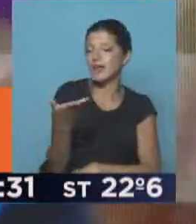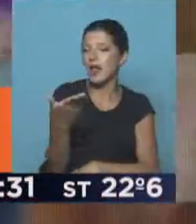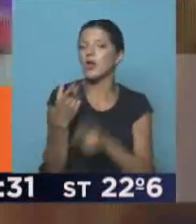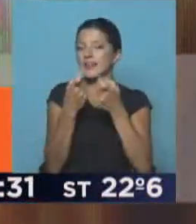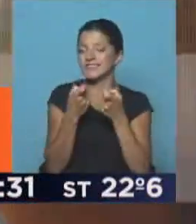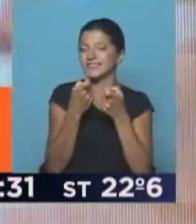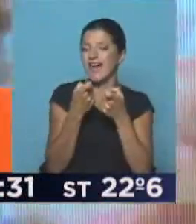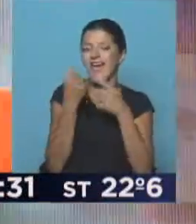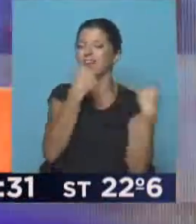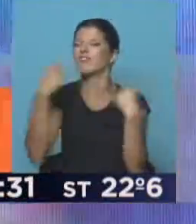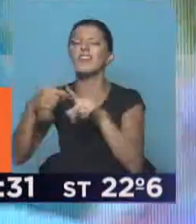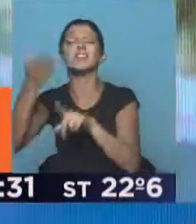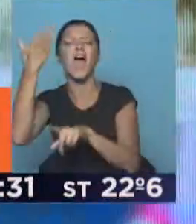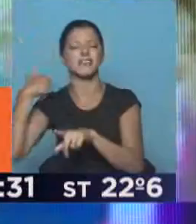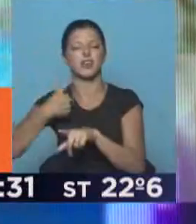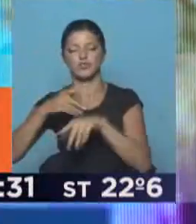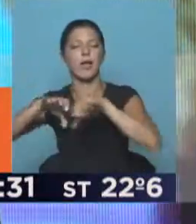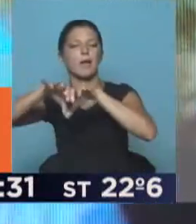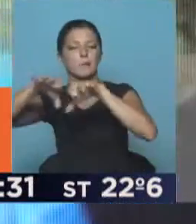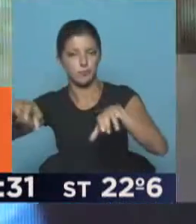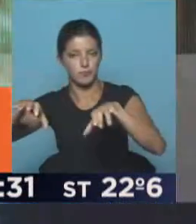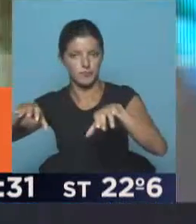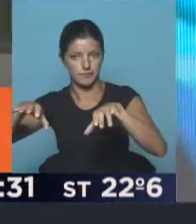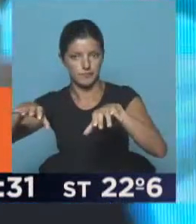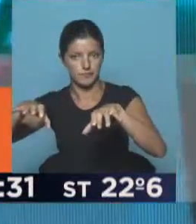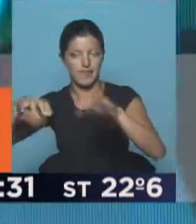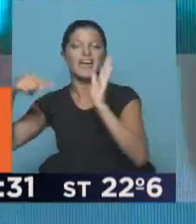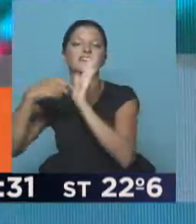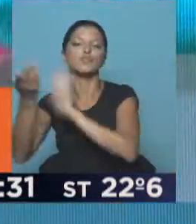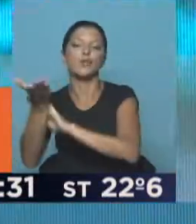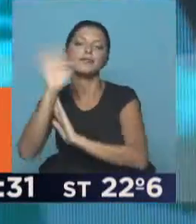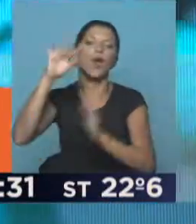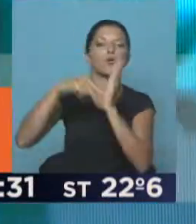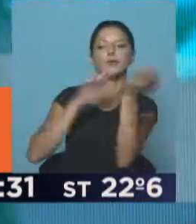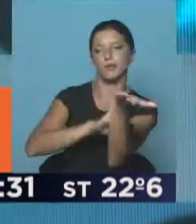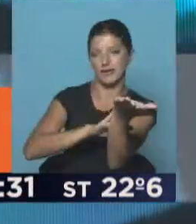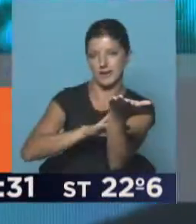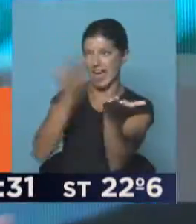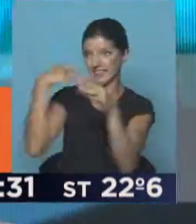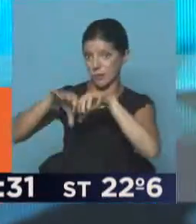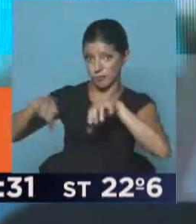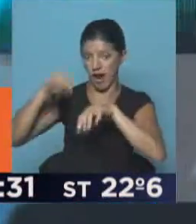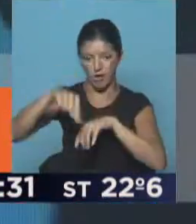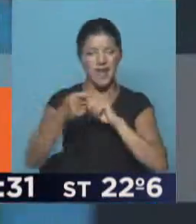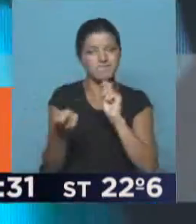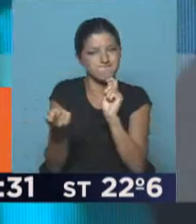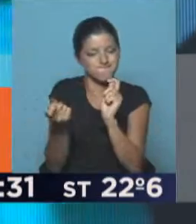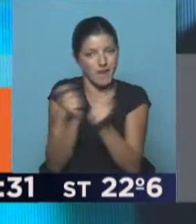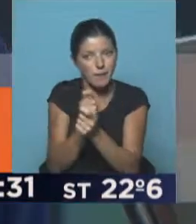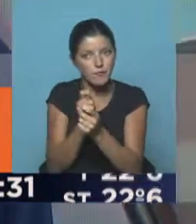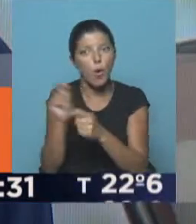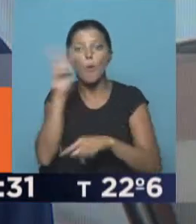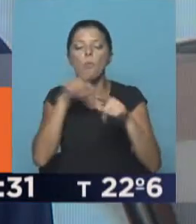la sociedad dividida entre un partido centroderechista y un partido centroizquierdista, digamos, de encontrarle una salida a este